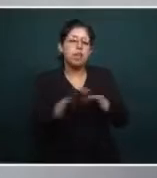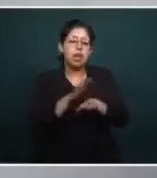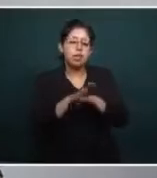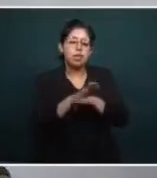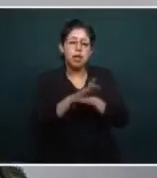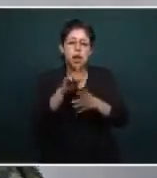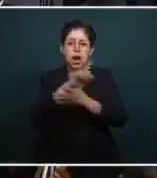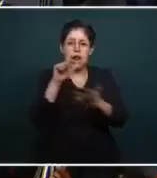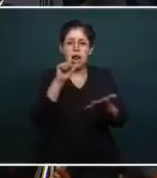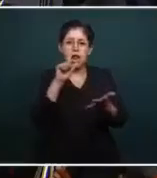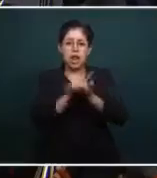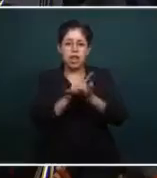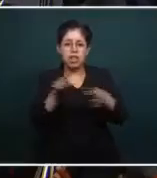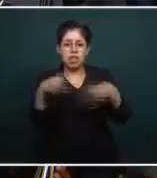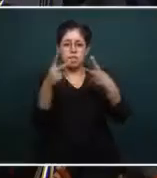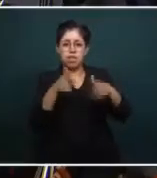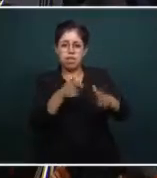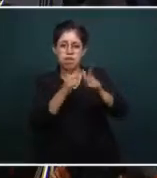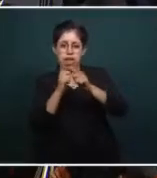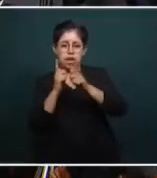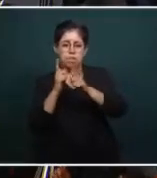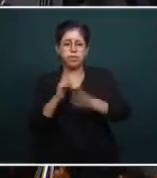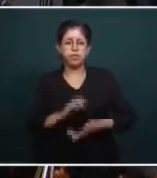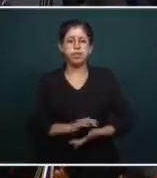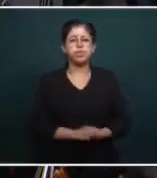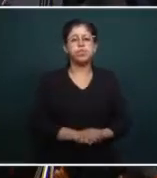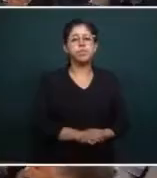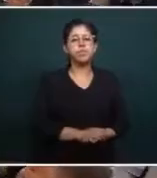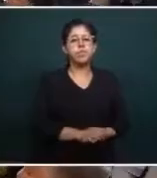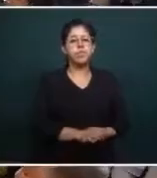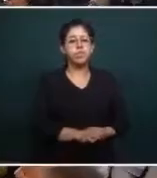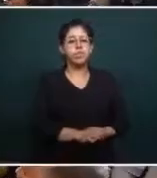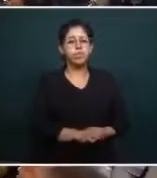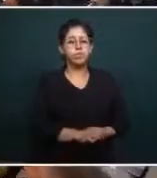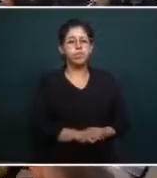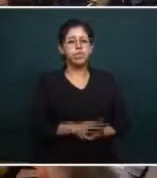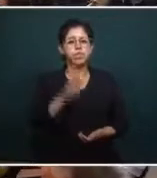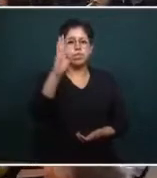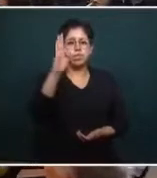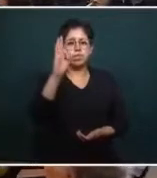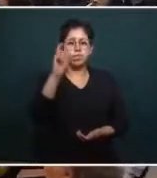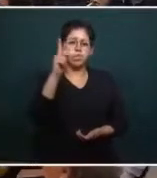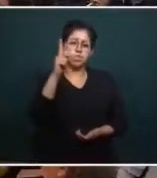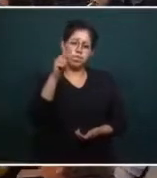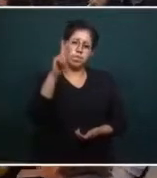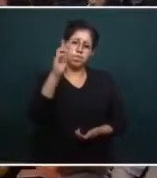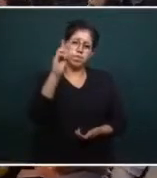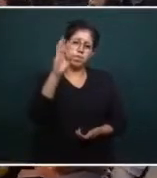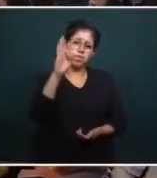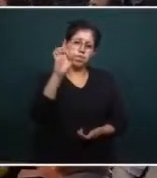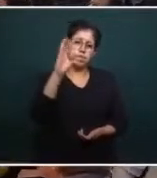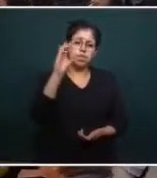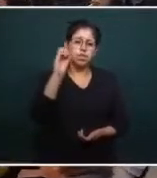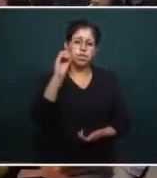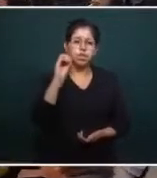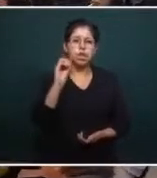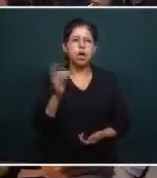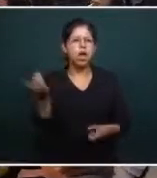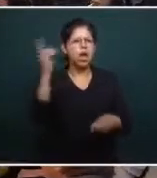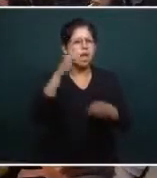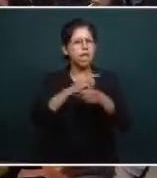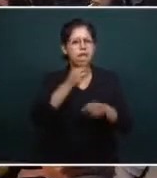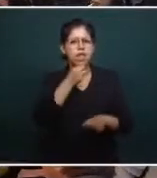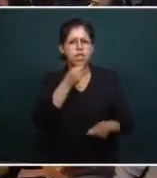regarding modifying the law for that. Por parte de Profeco, sobre todo en el Día del Niño, en el